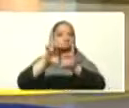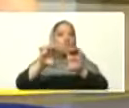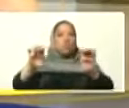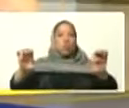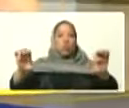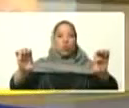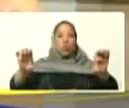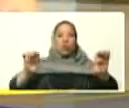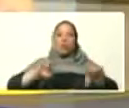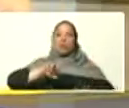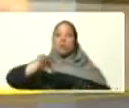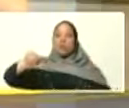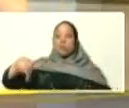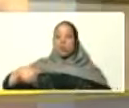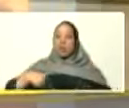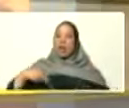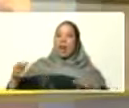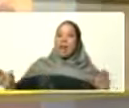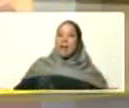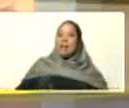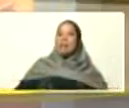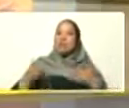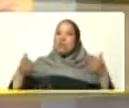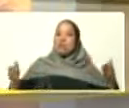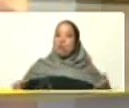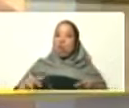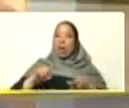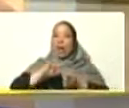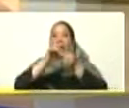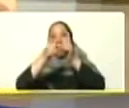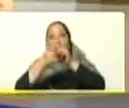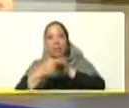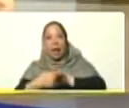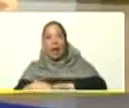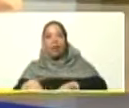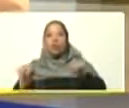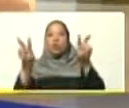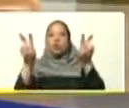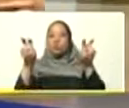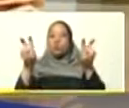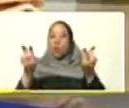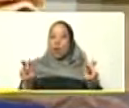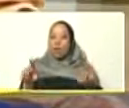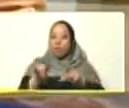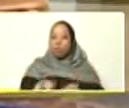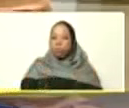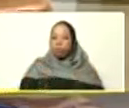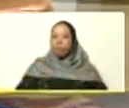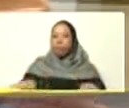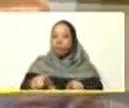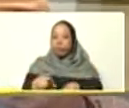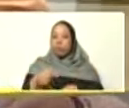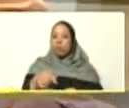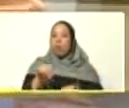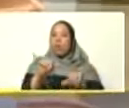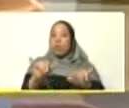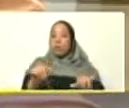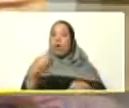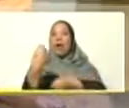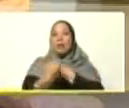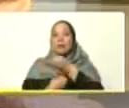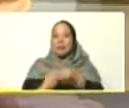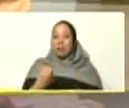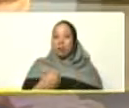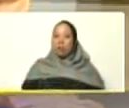del futuro nos estamos reinventando sobre el territorio, como usted mismo lo ha dicho, en la